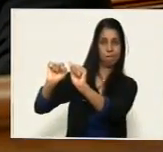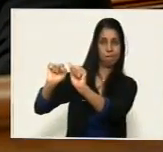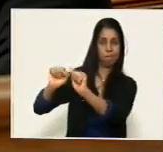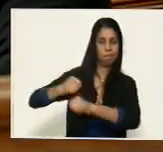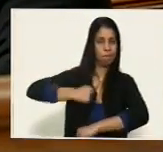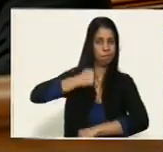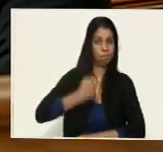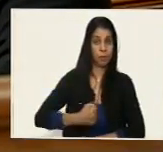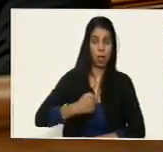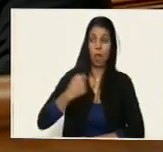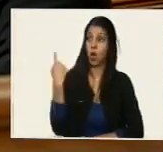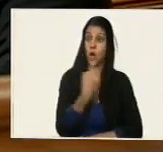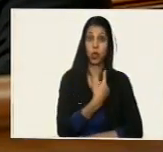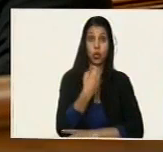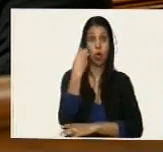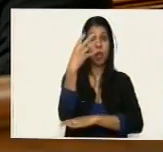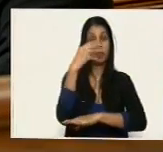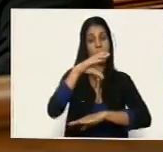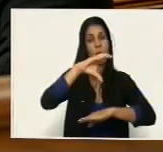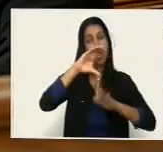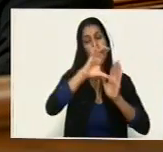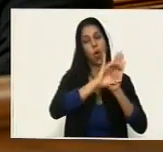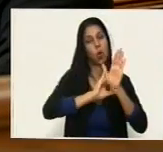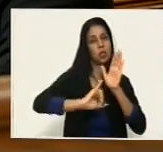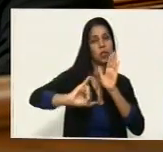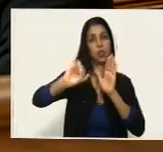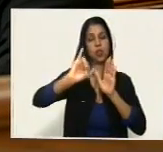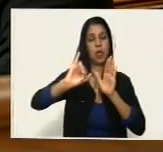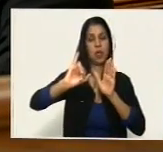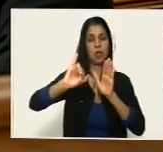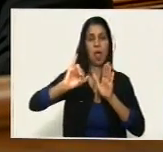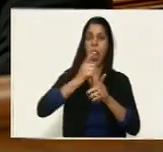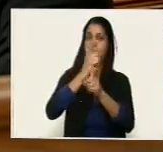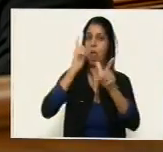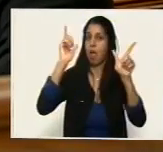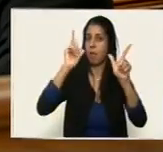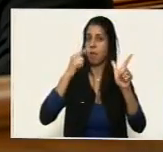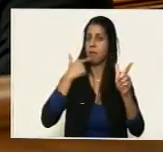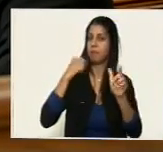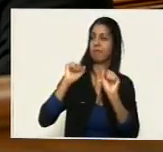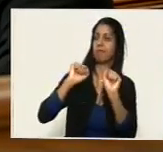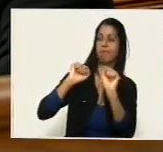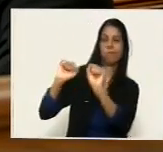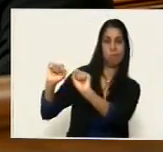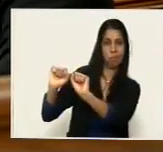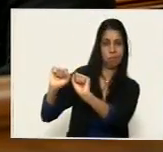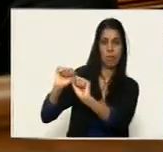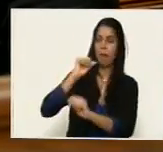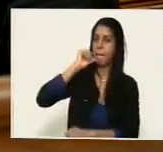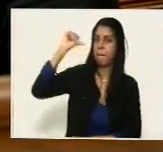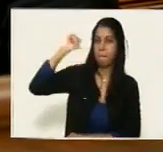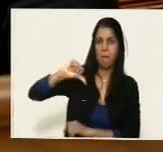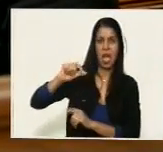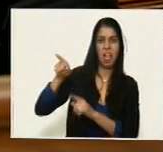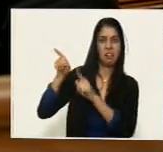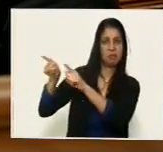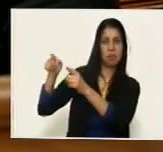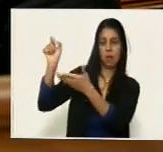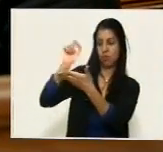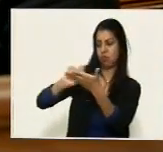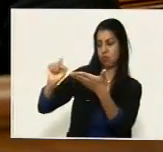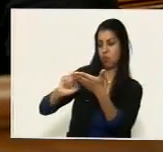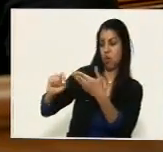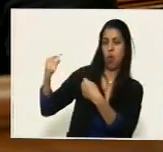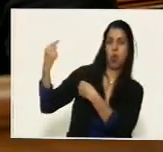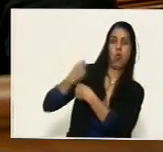como poder constituyente, originario y soberano, las más recientes, ilegales e inmorales